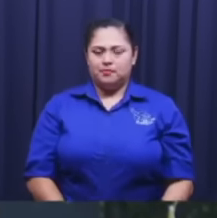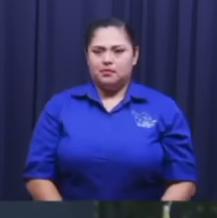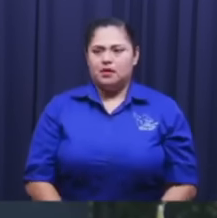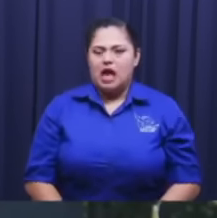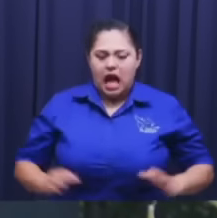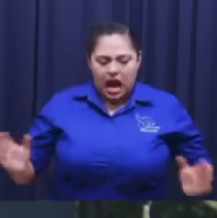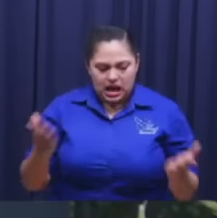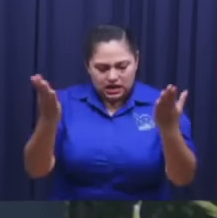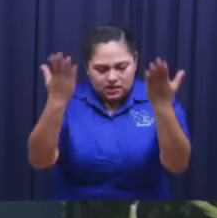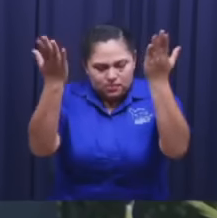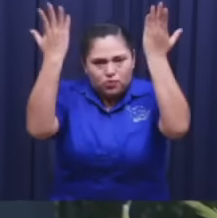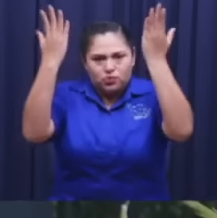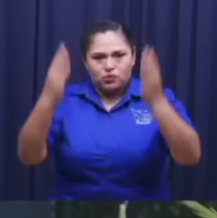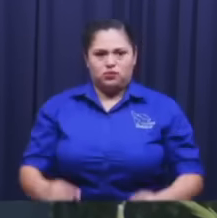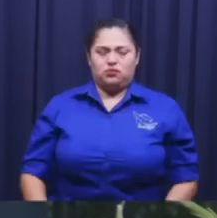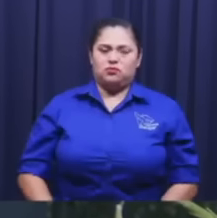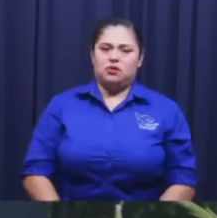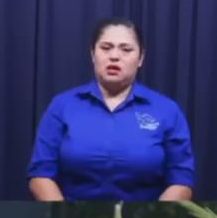Ánimo.